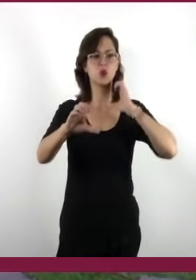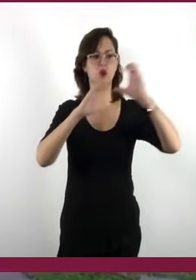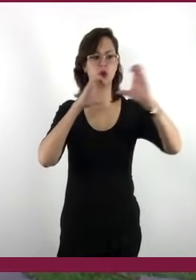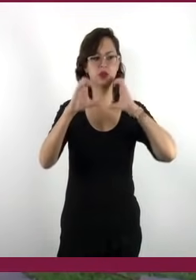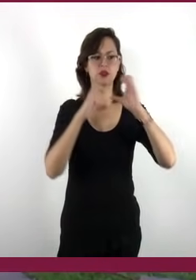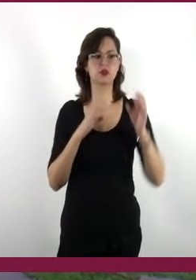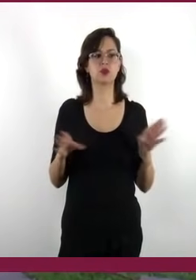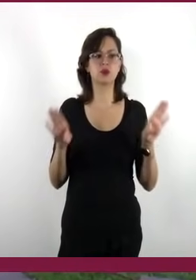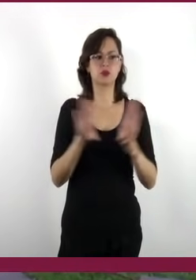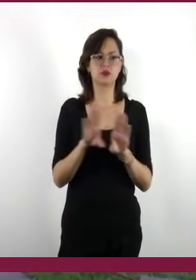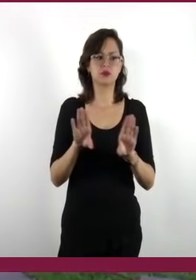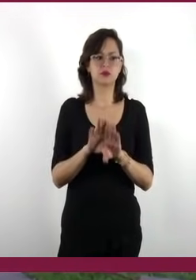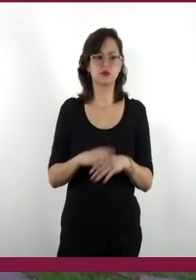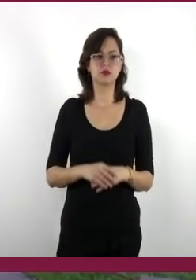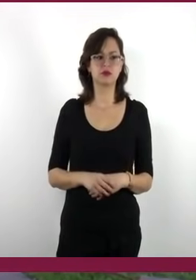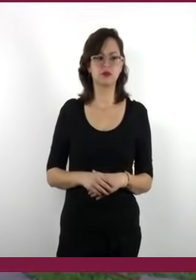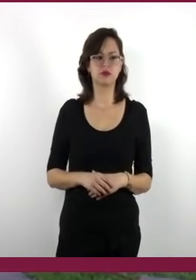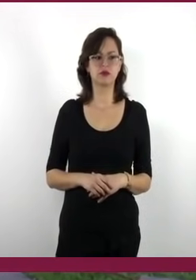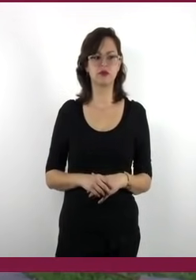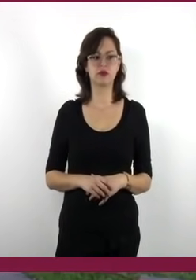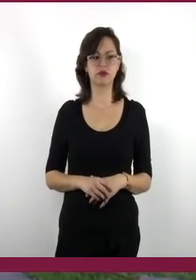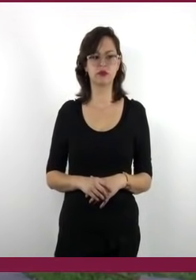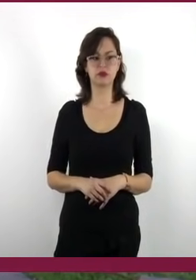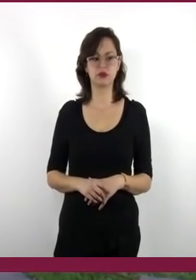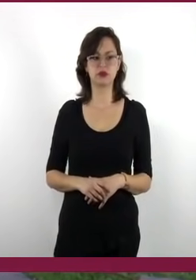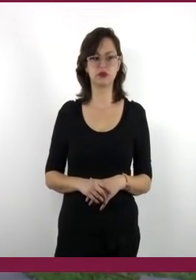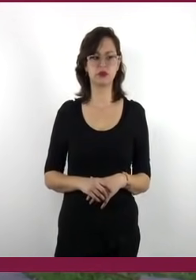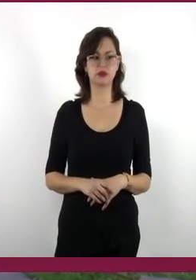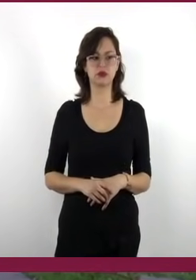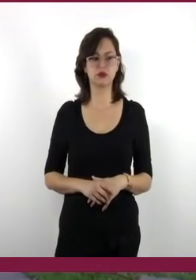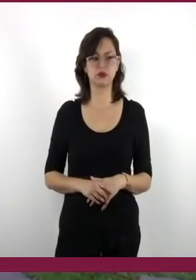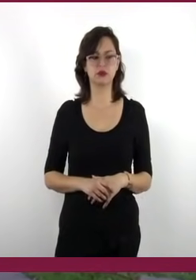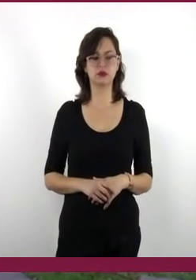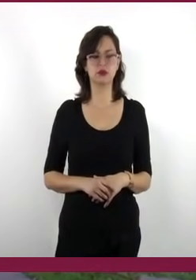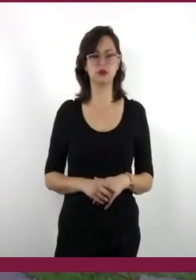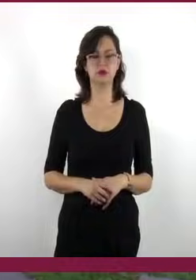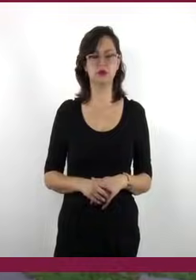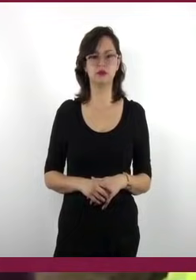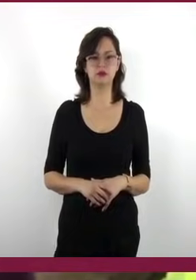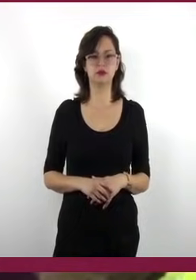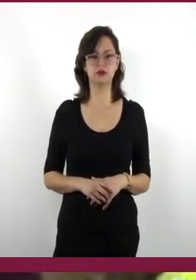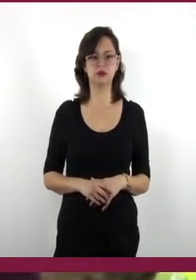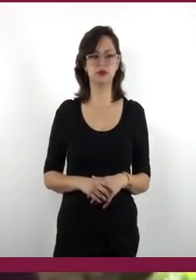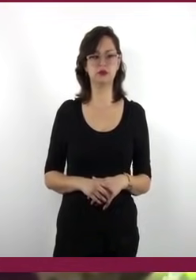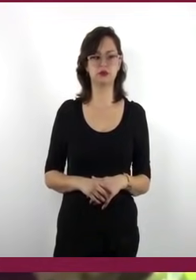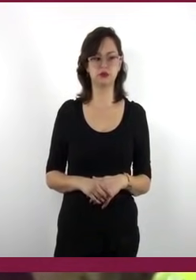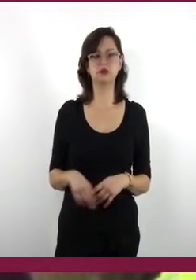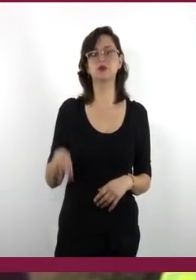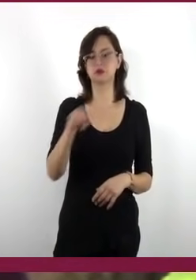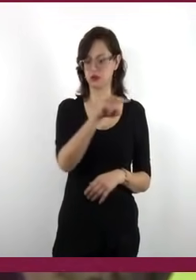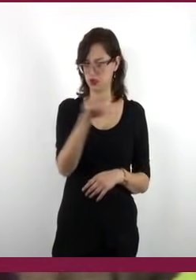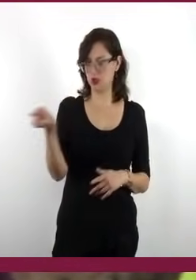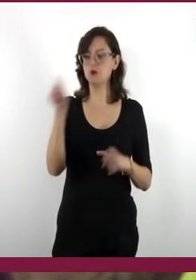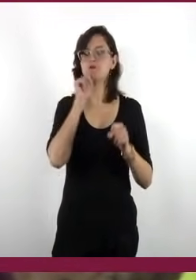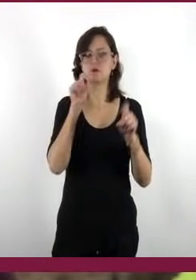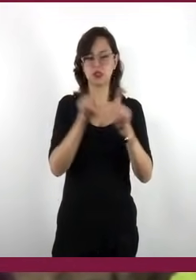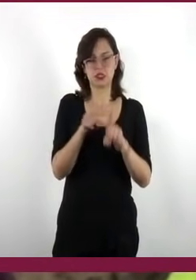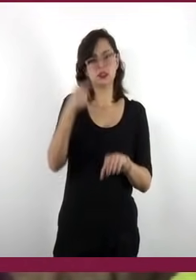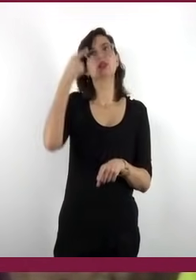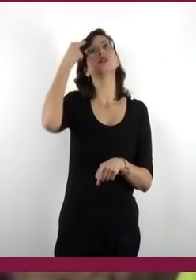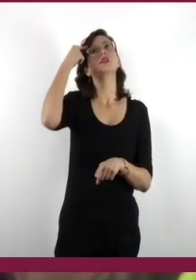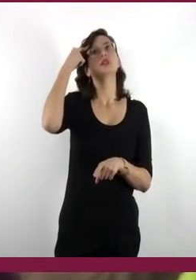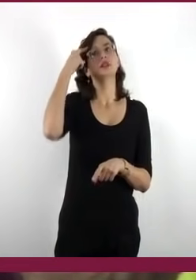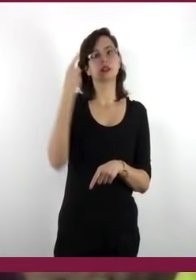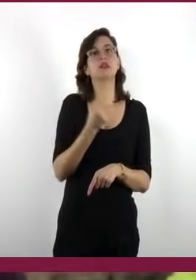tus compañeras de esto? Pues, nomás, o sea, ellos también están conscientes de que necesitamos cambiar el